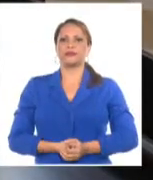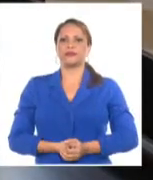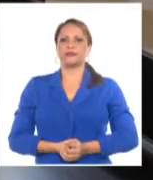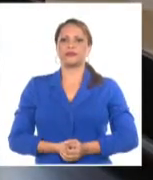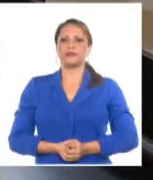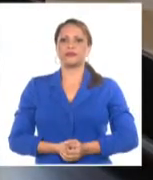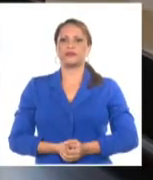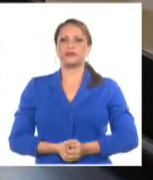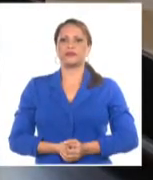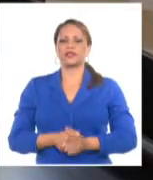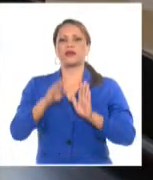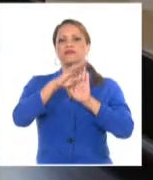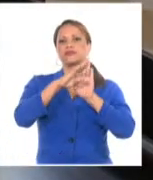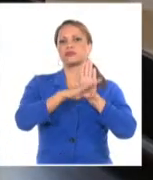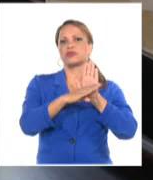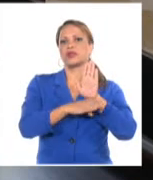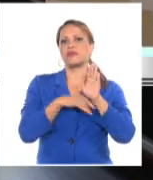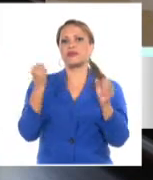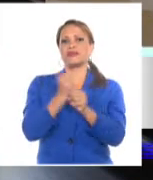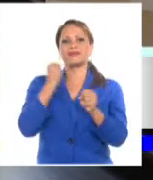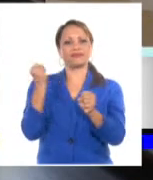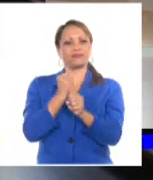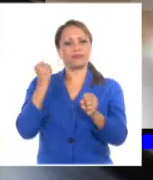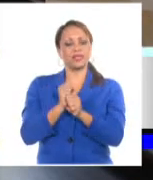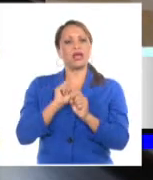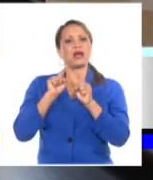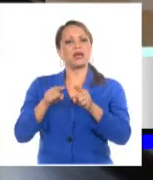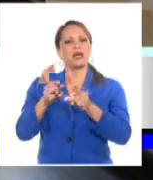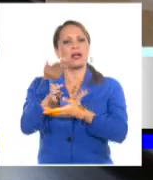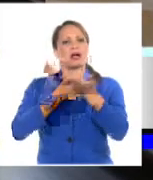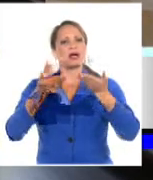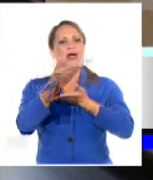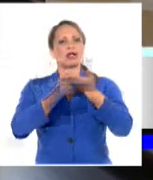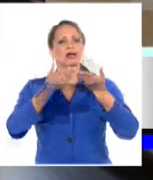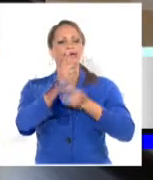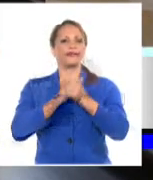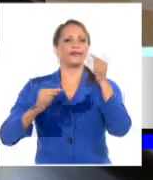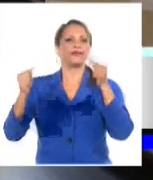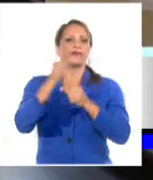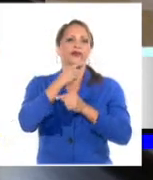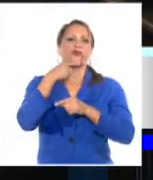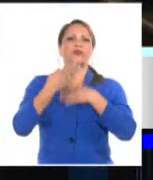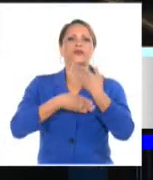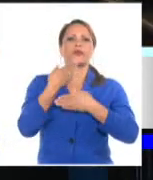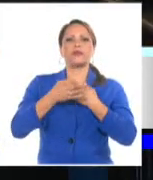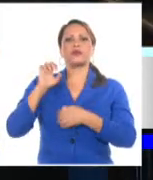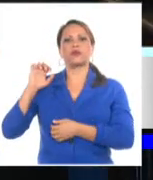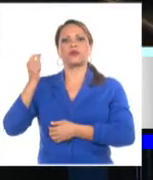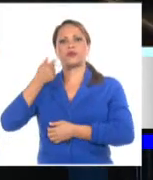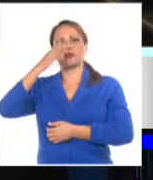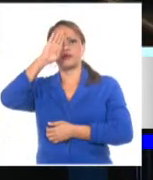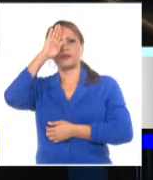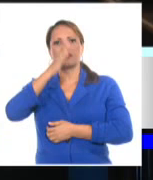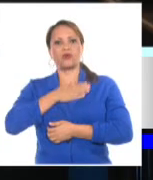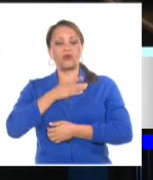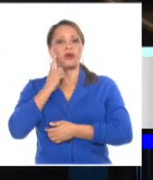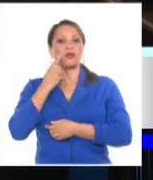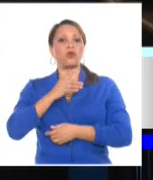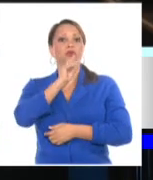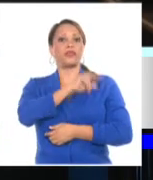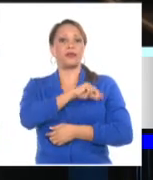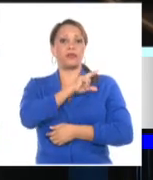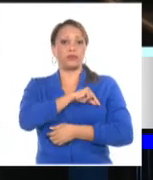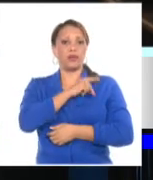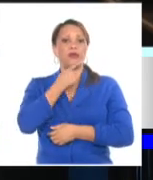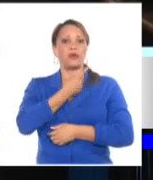Un programa de trabajo intenso donde se debatirán esencialmente los asuntos de la economía cubana ocupará a los diputados en los